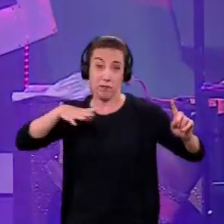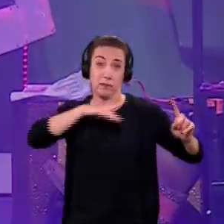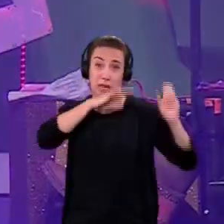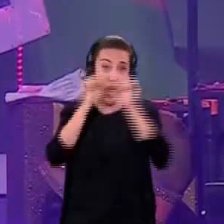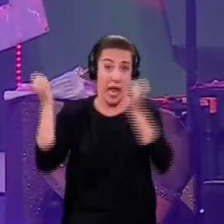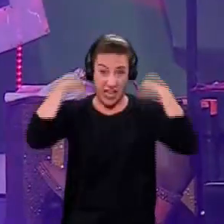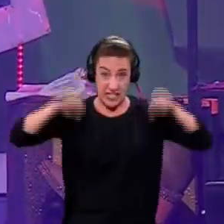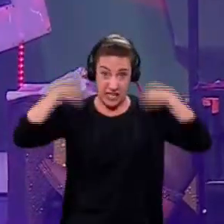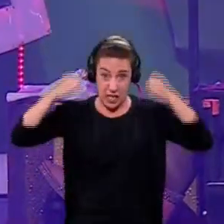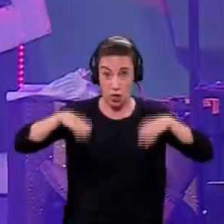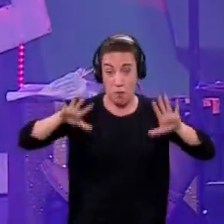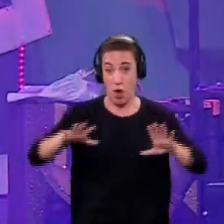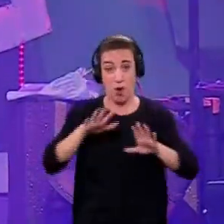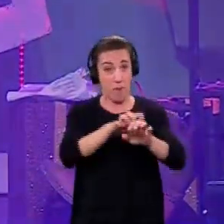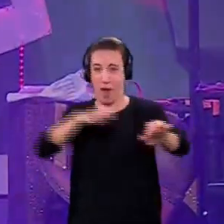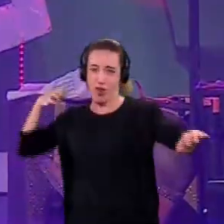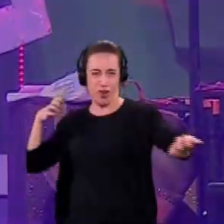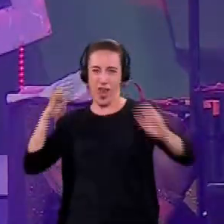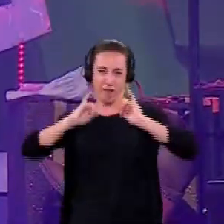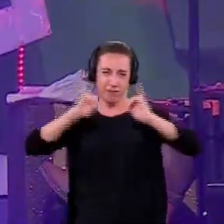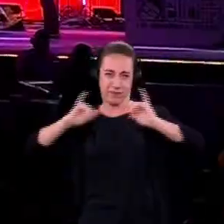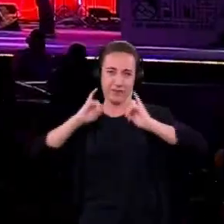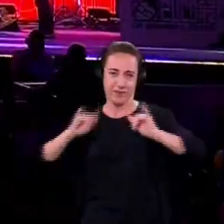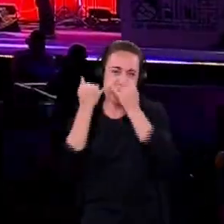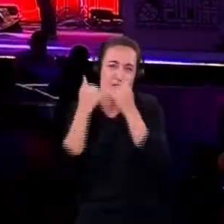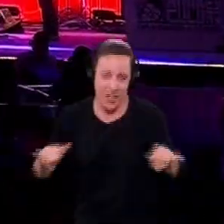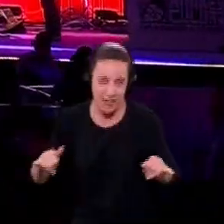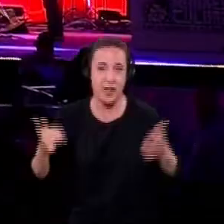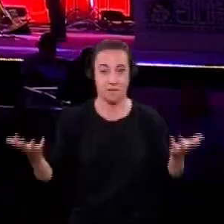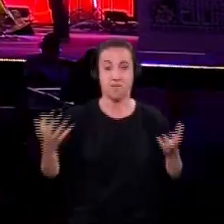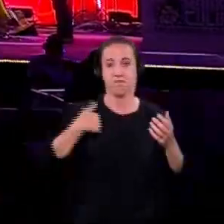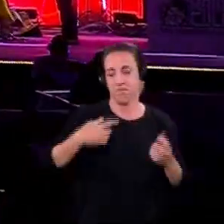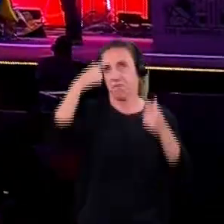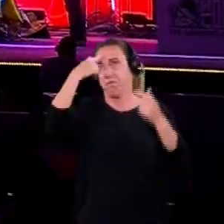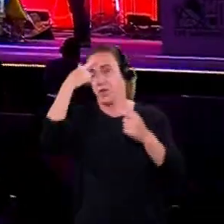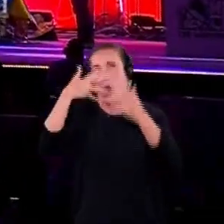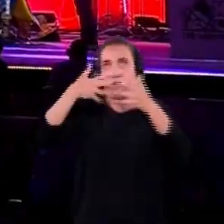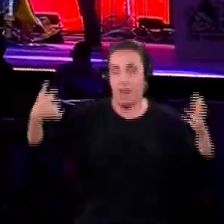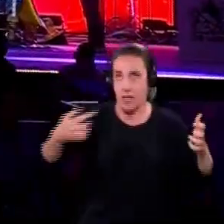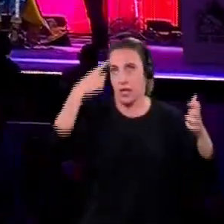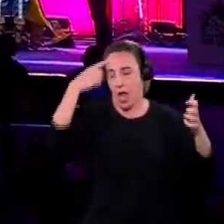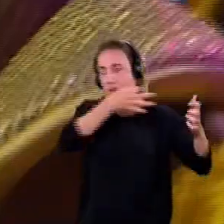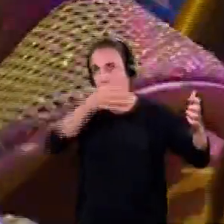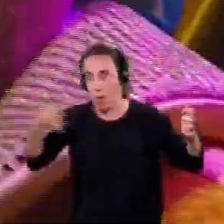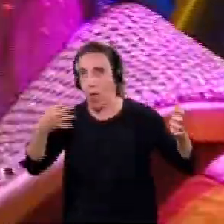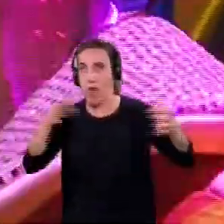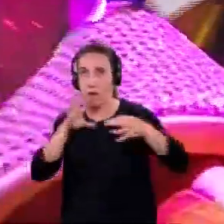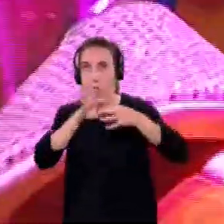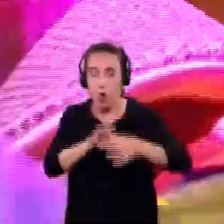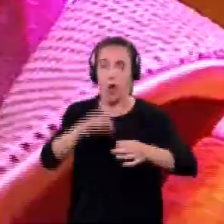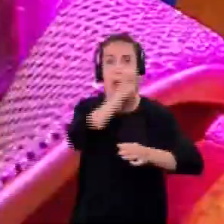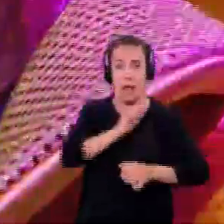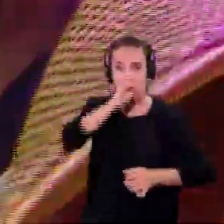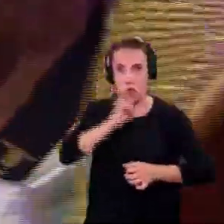Estadísticamente sabemos que son malas noches de risas y fiestas, de risa rompiéndose el coco buscando la frase más adecuada, melodía que